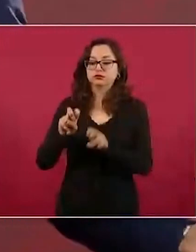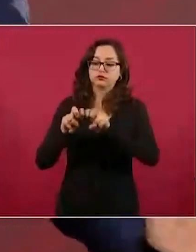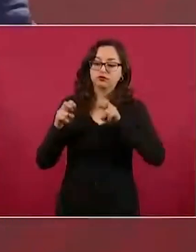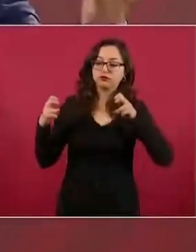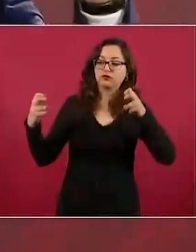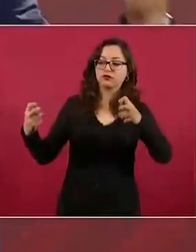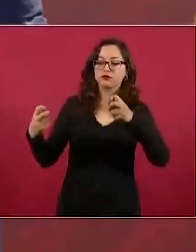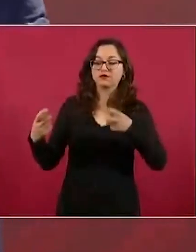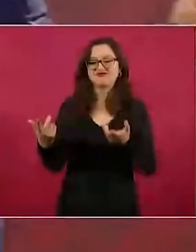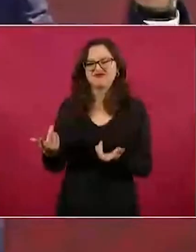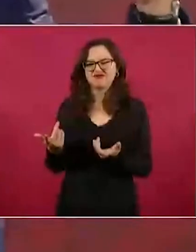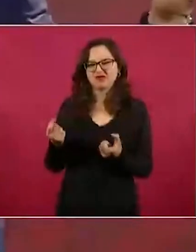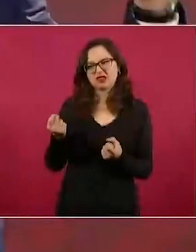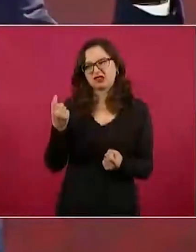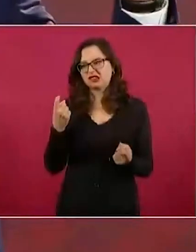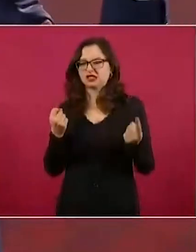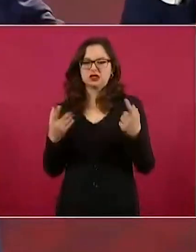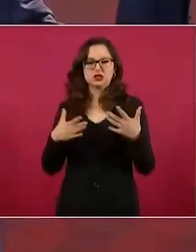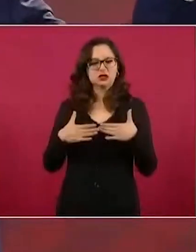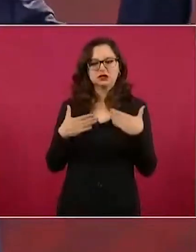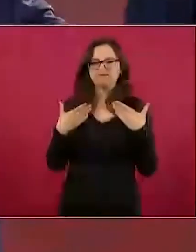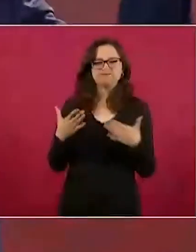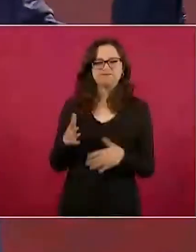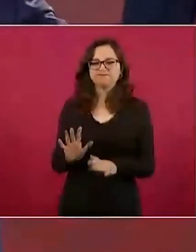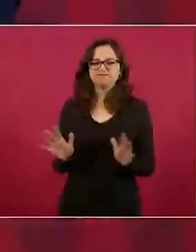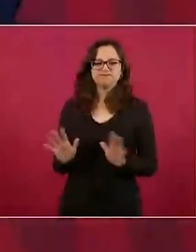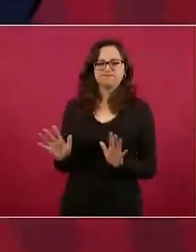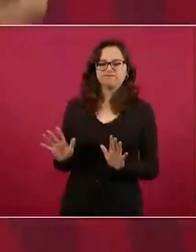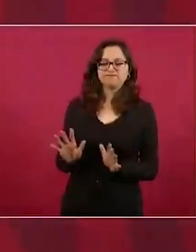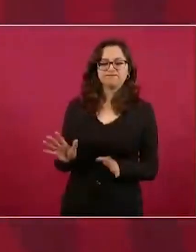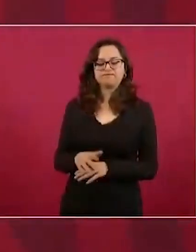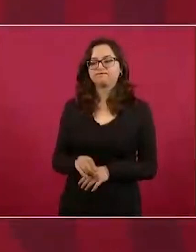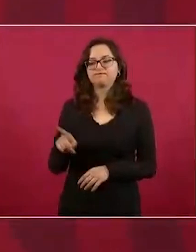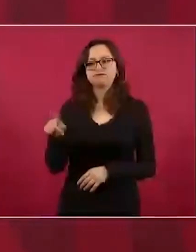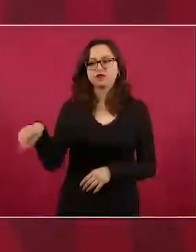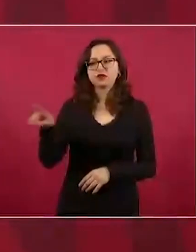ese poder también es heredado de aquellos tiempos.